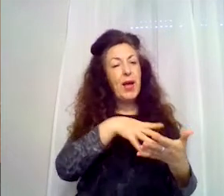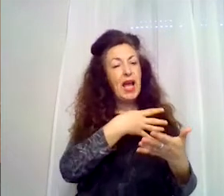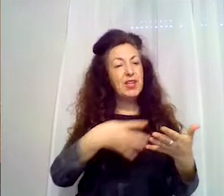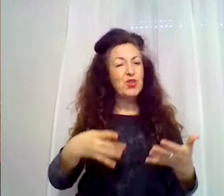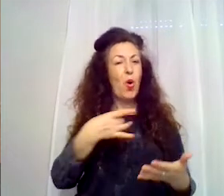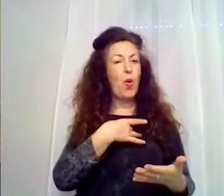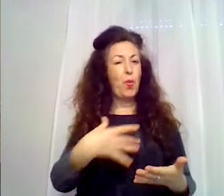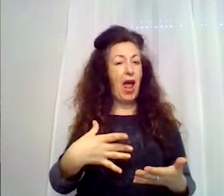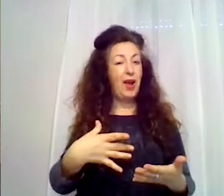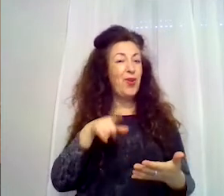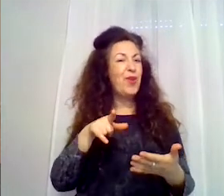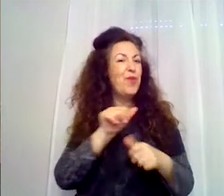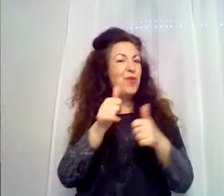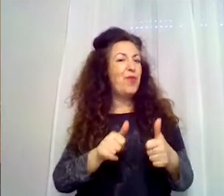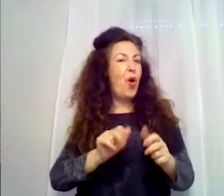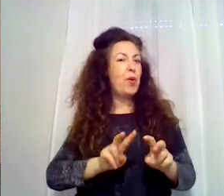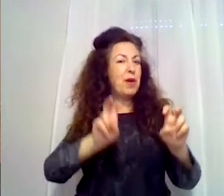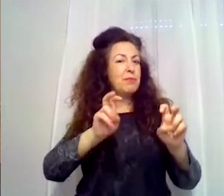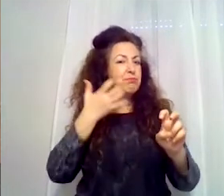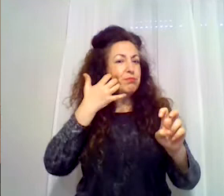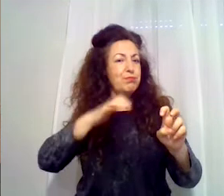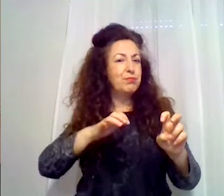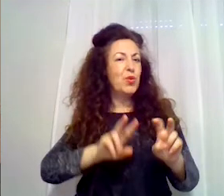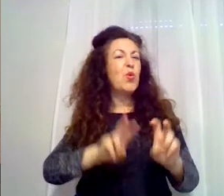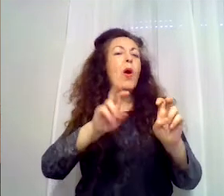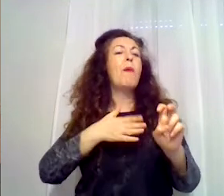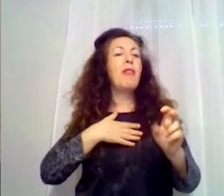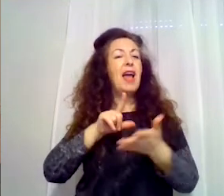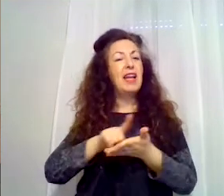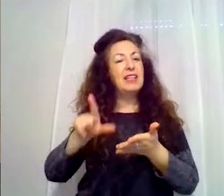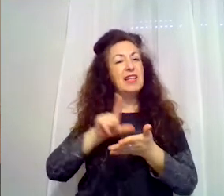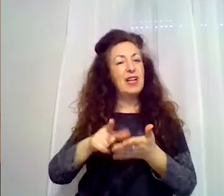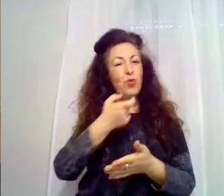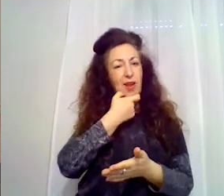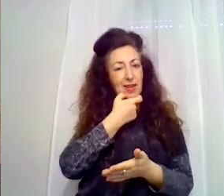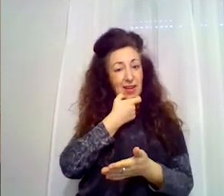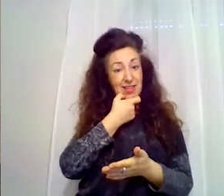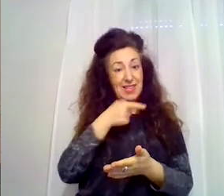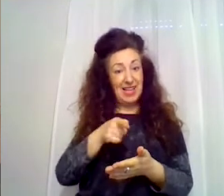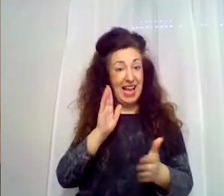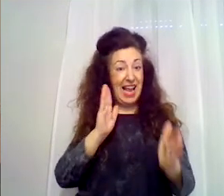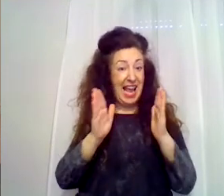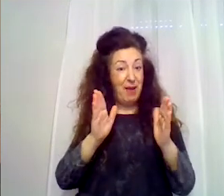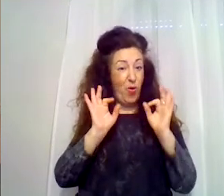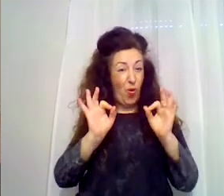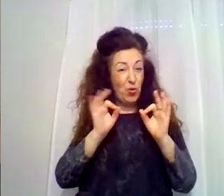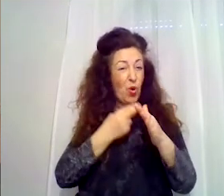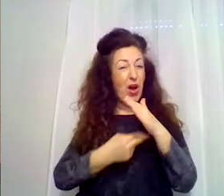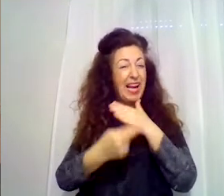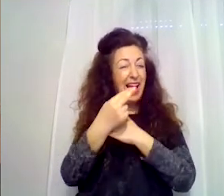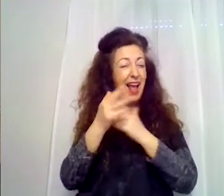un personaje muy mediano. Pues entonces hay muchas teorías. Está la de